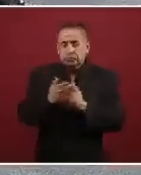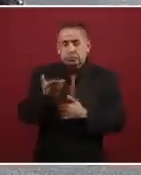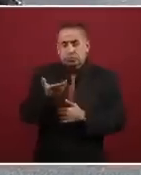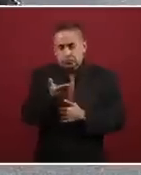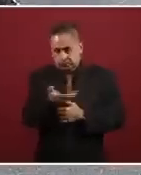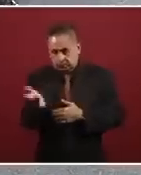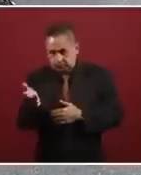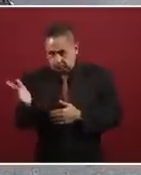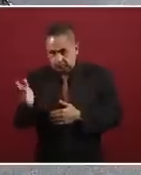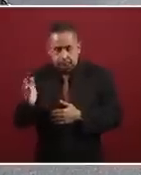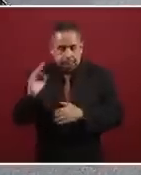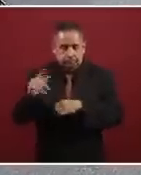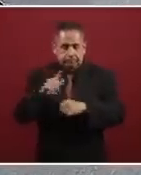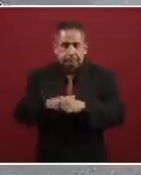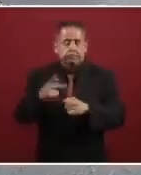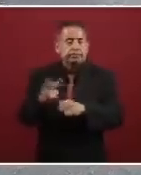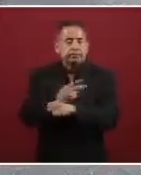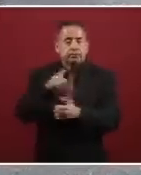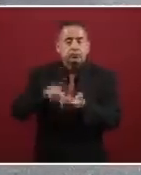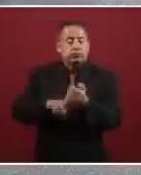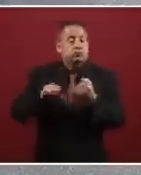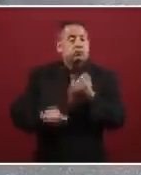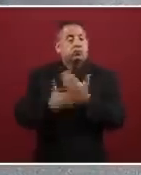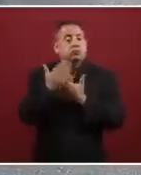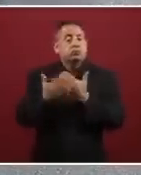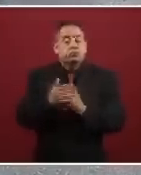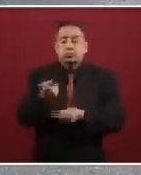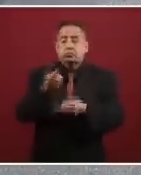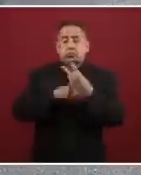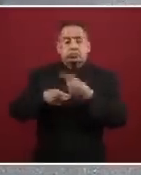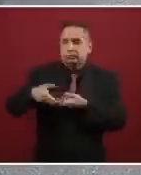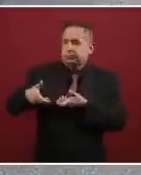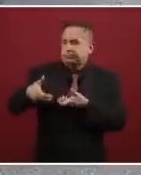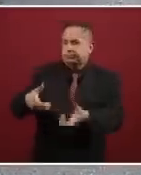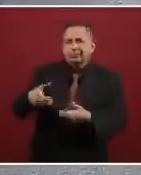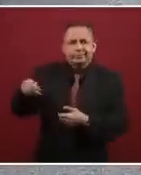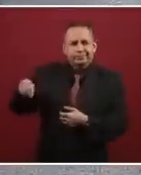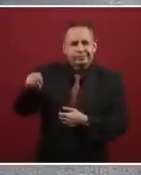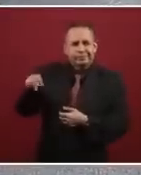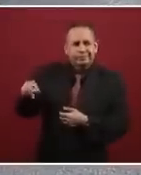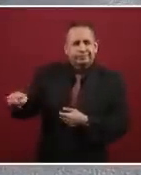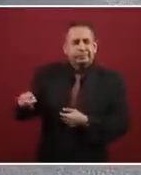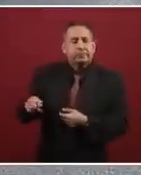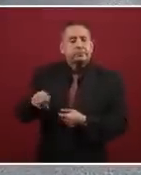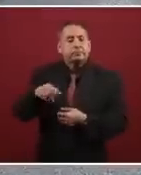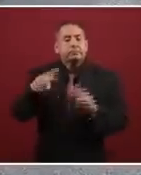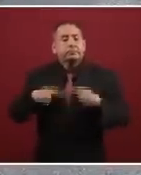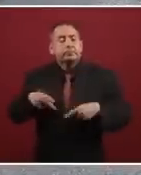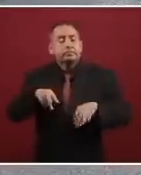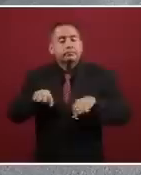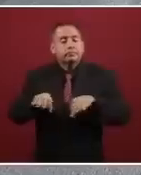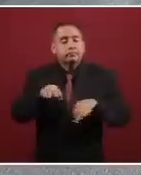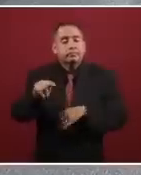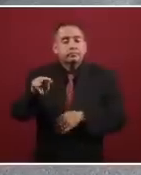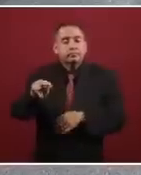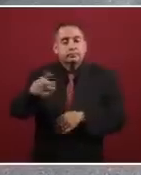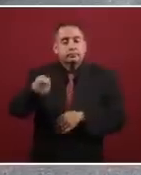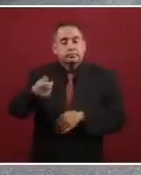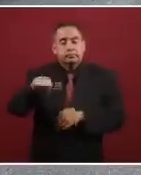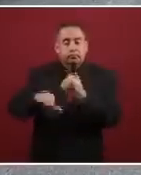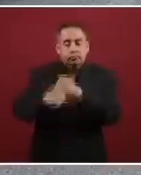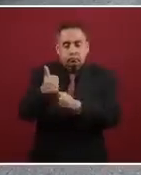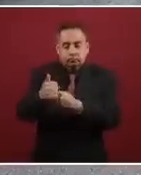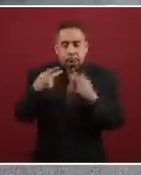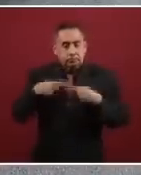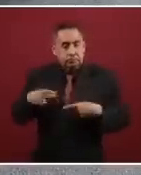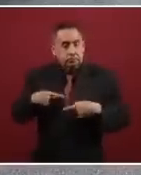Pública Federal, hoy en la mañana se protestaron aquí en la calle de Moneda un grupo de trabajadores de Canal 11, dicen que son 50